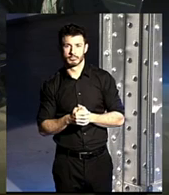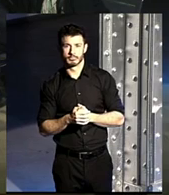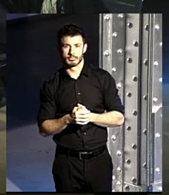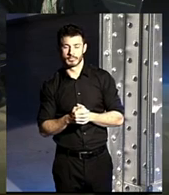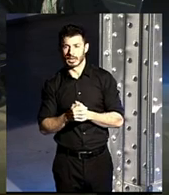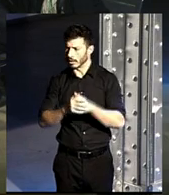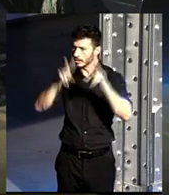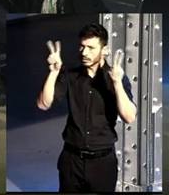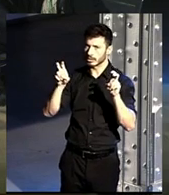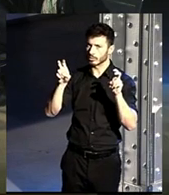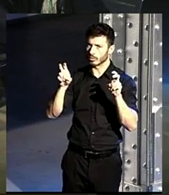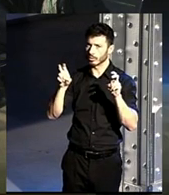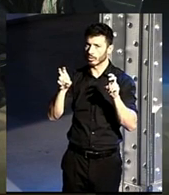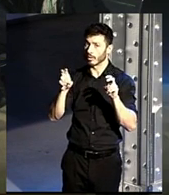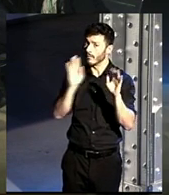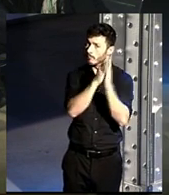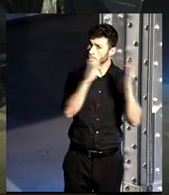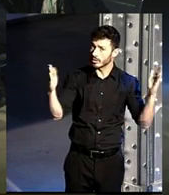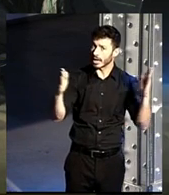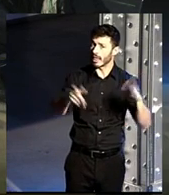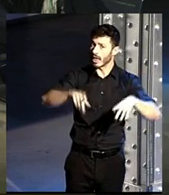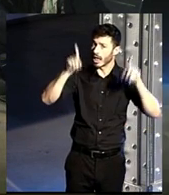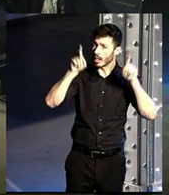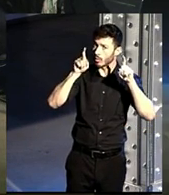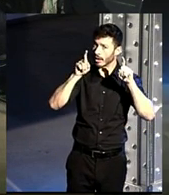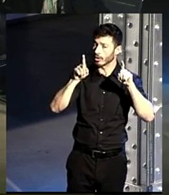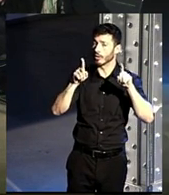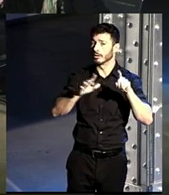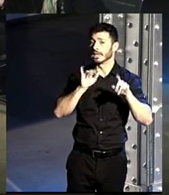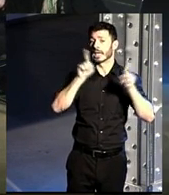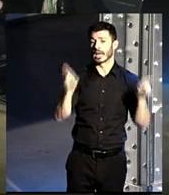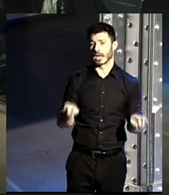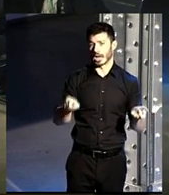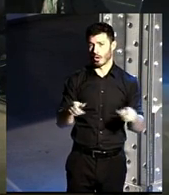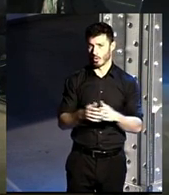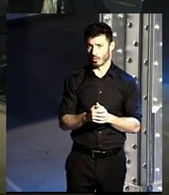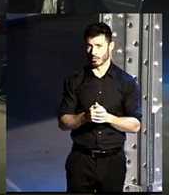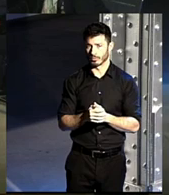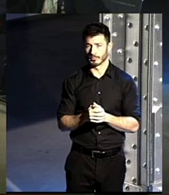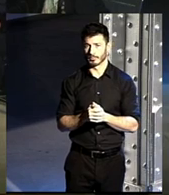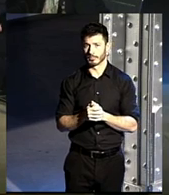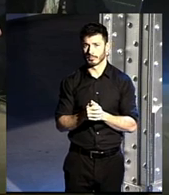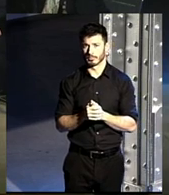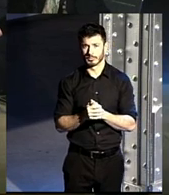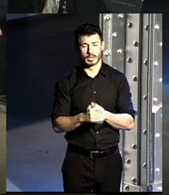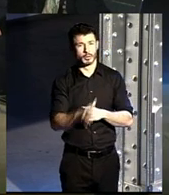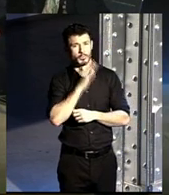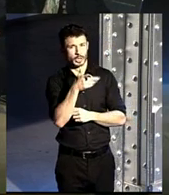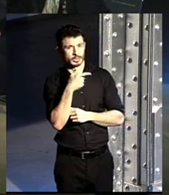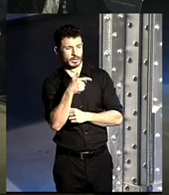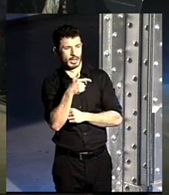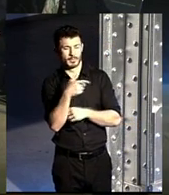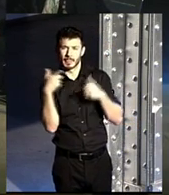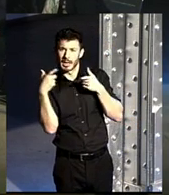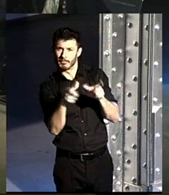la colección. Exacto. Biblioteca de Educación y Recreo. Este es el... Por eso muchos de sus libros tienen unos grandes apartados Sí. de, por